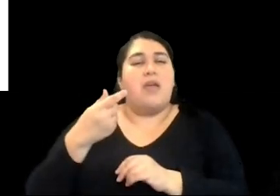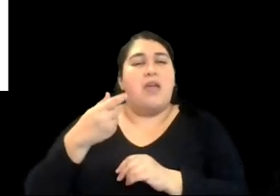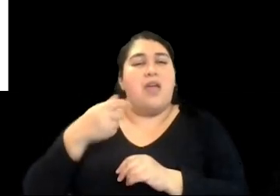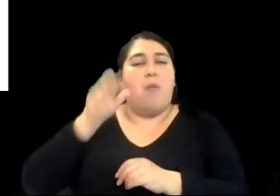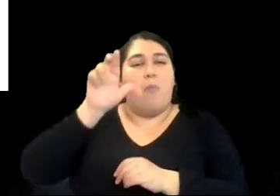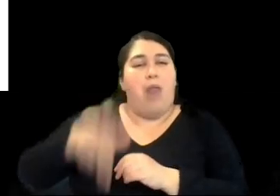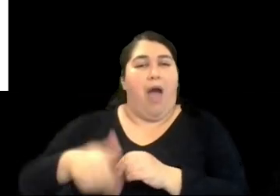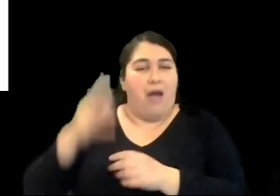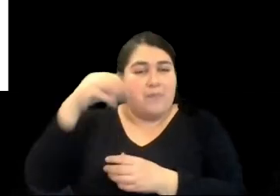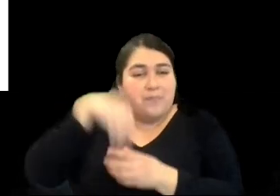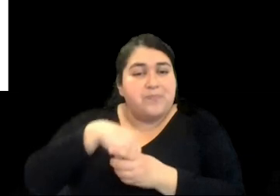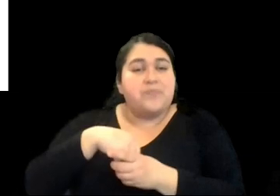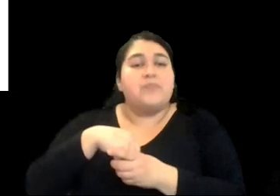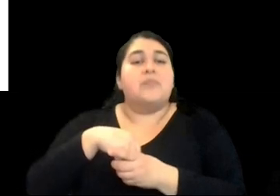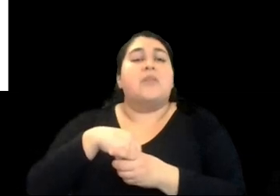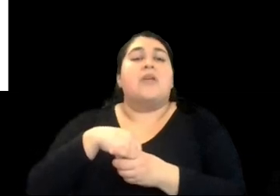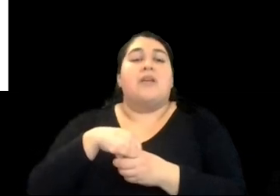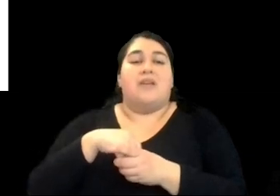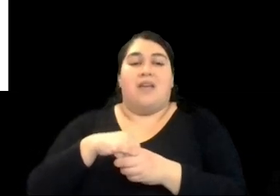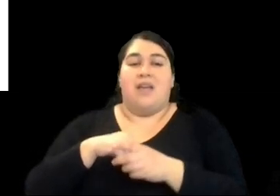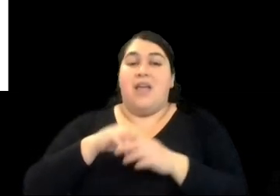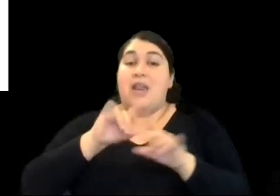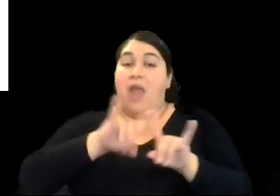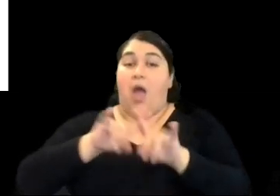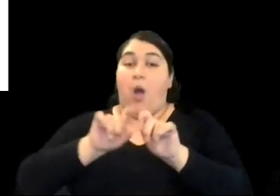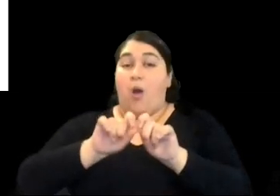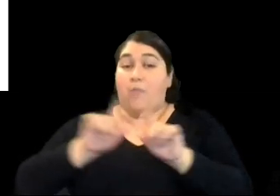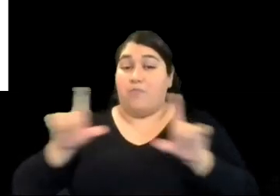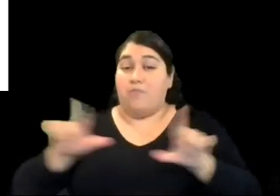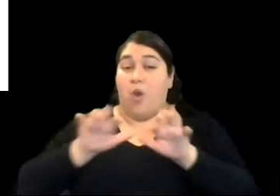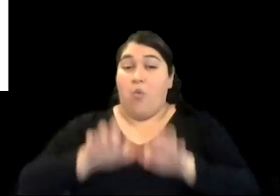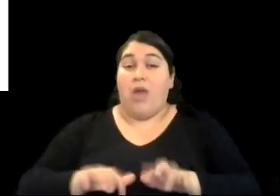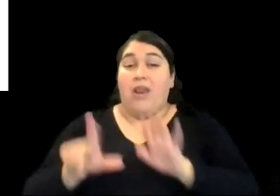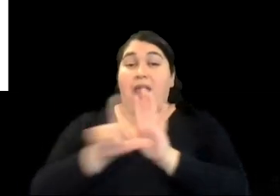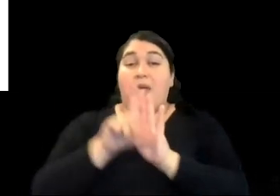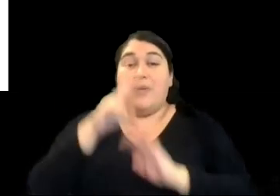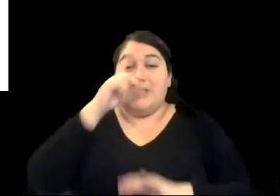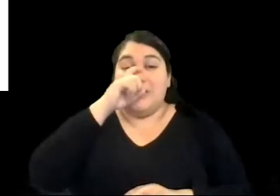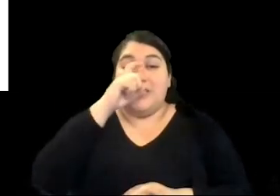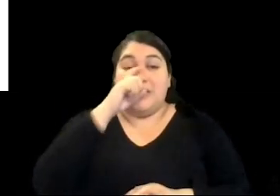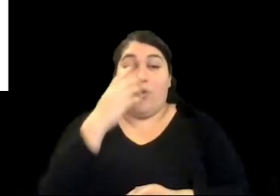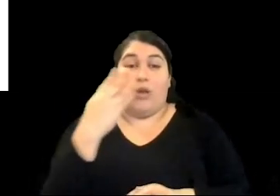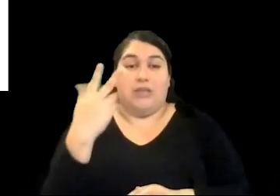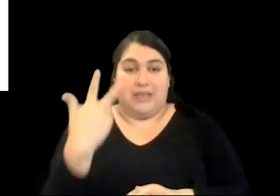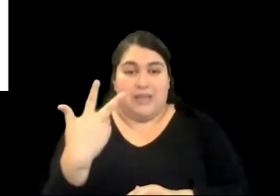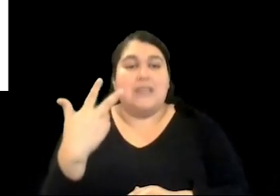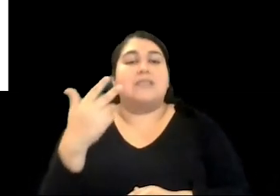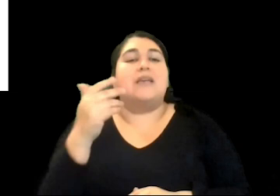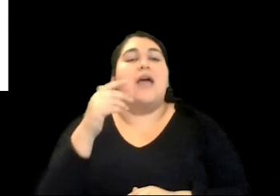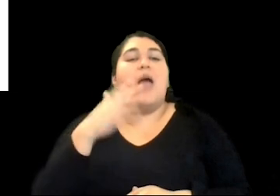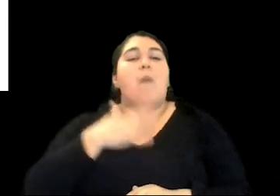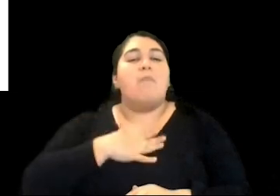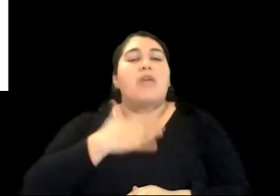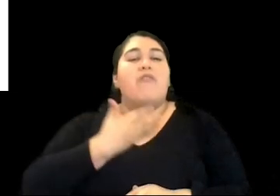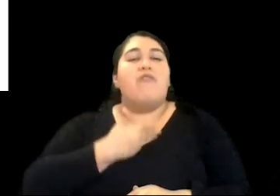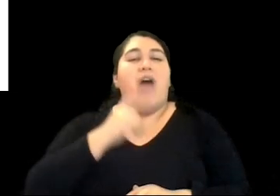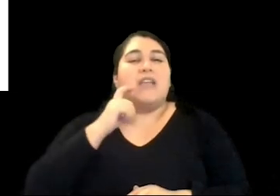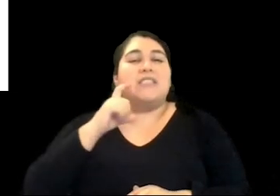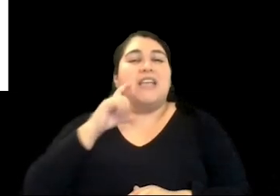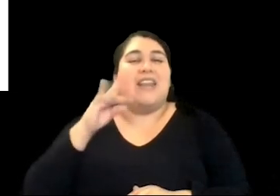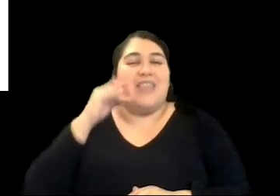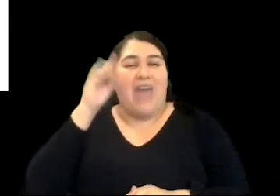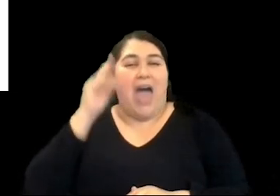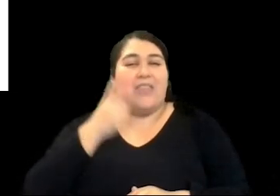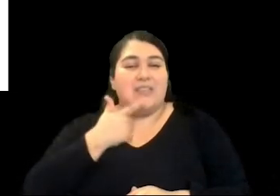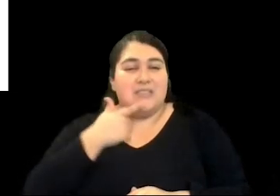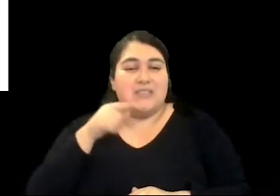de mis facilidades está disponible ya la opción de la ley 27743. Si es deuda nueva, tendremos que ingresar por convalidar, validar